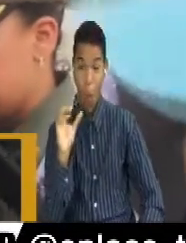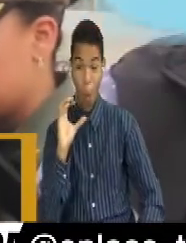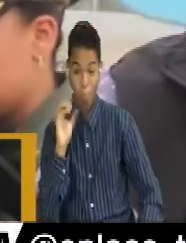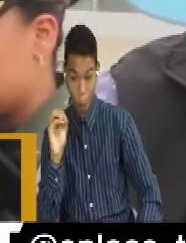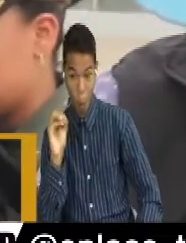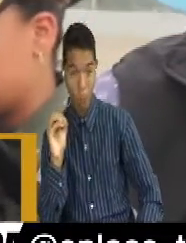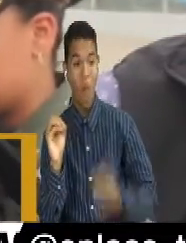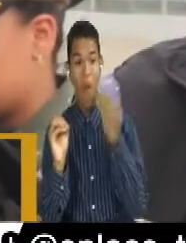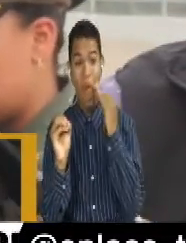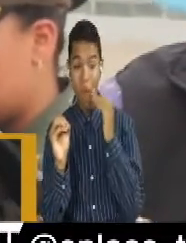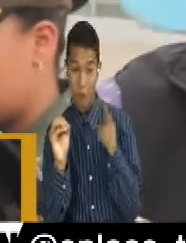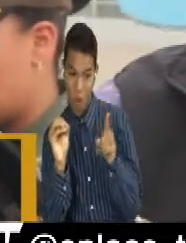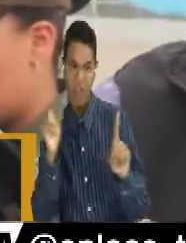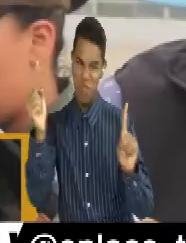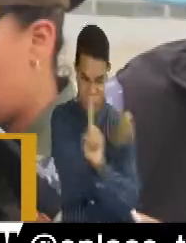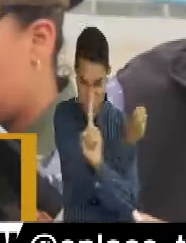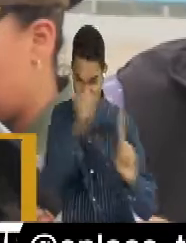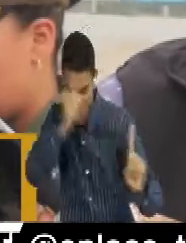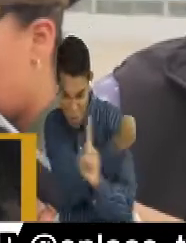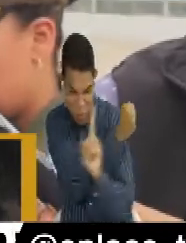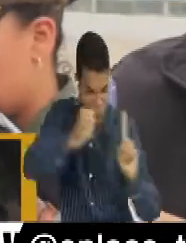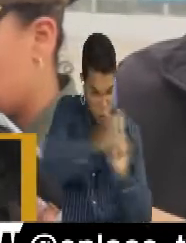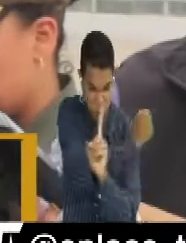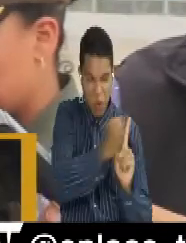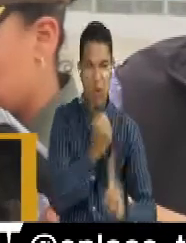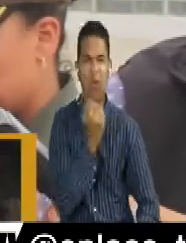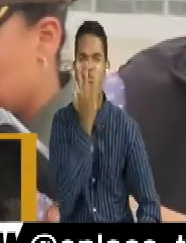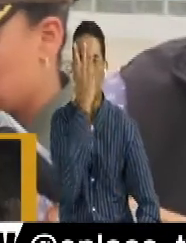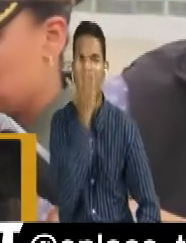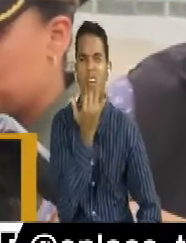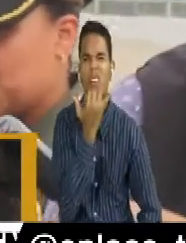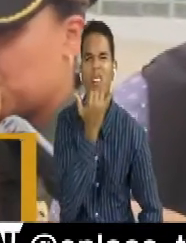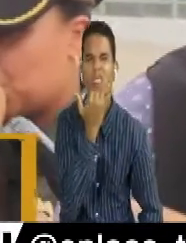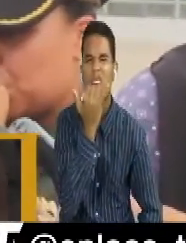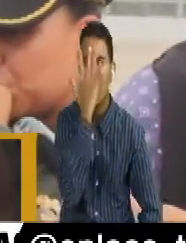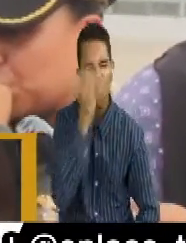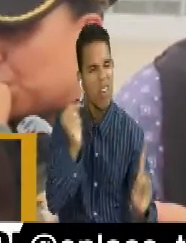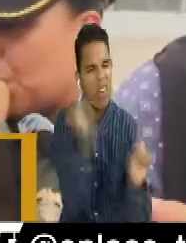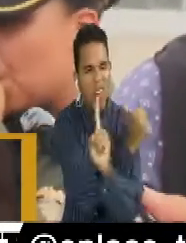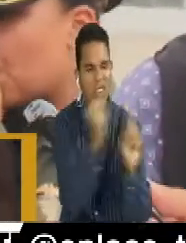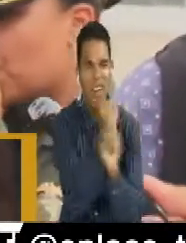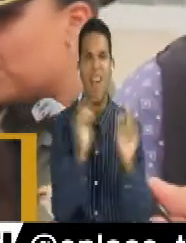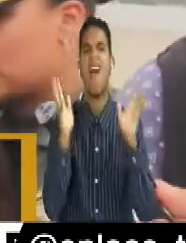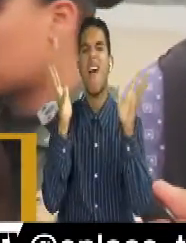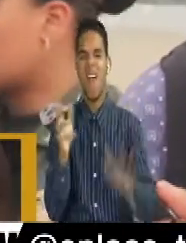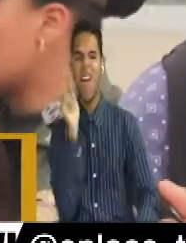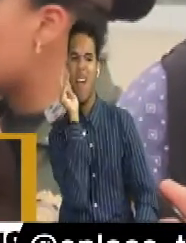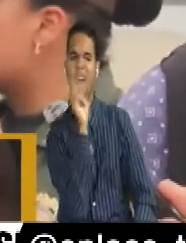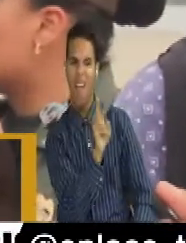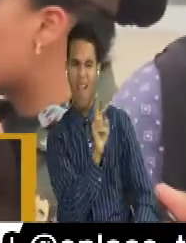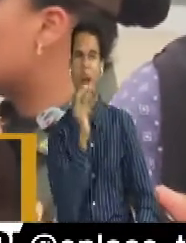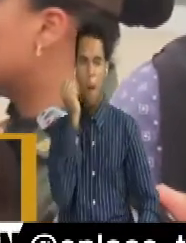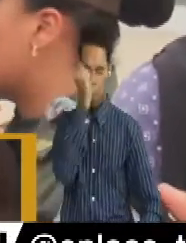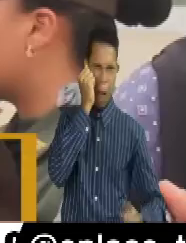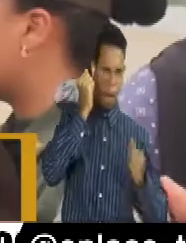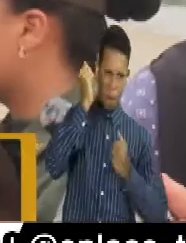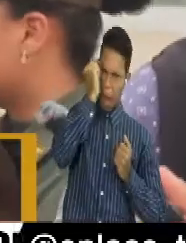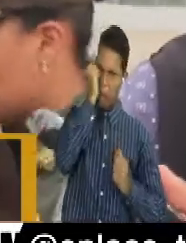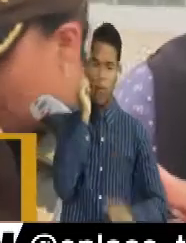físicamente a la señora. Estamos estableciendo las circunstancias, pues presenta unas laceraciones y afortunadamente